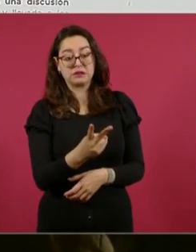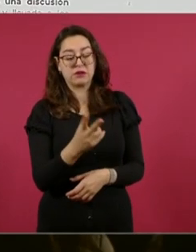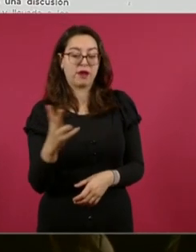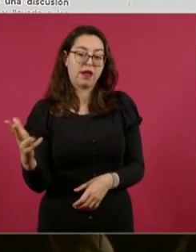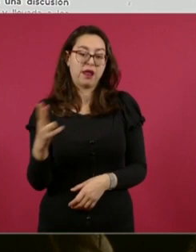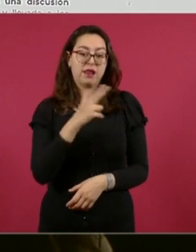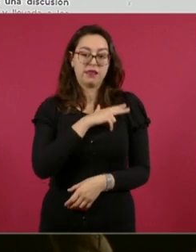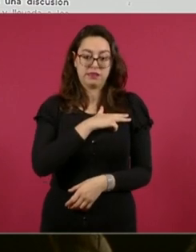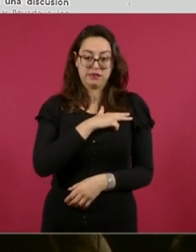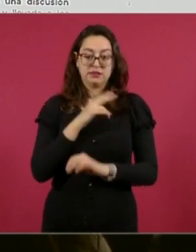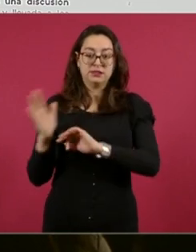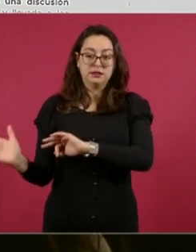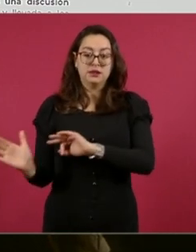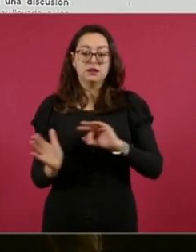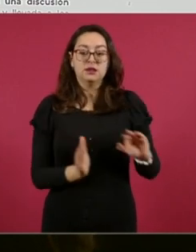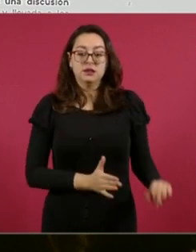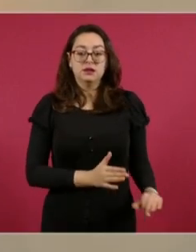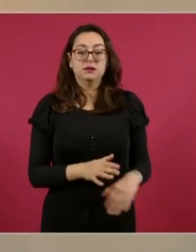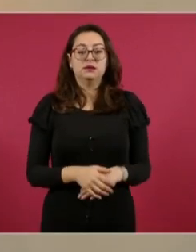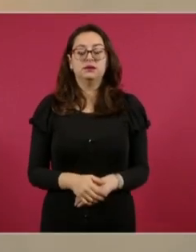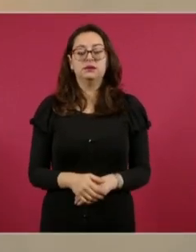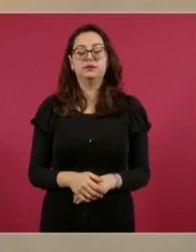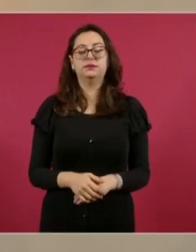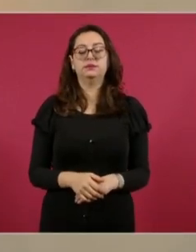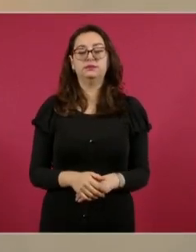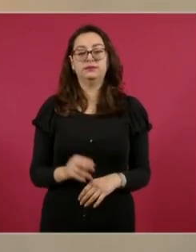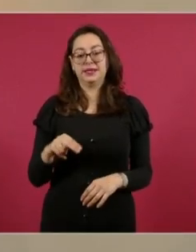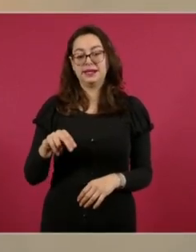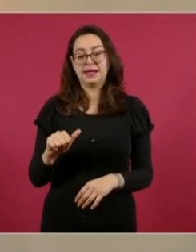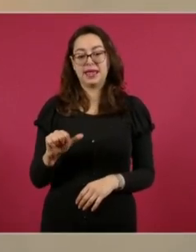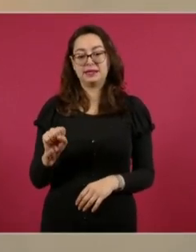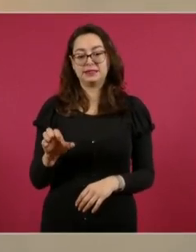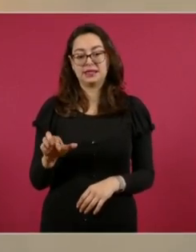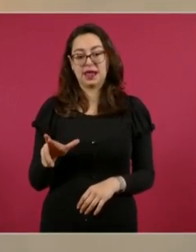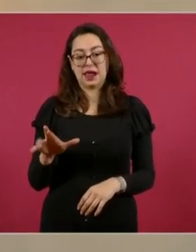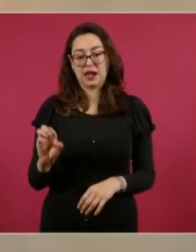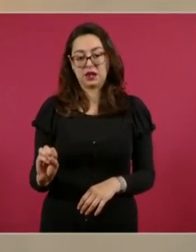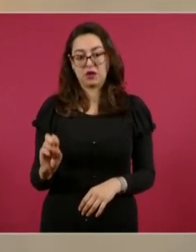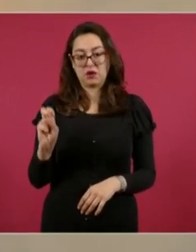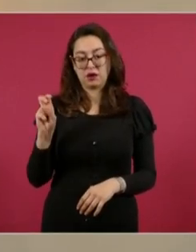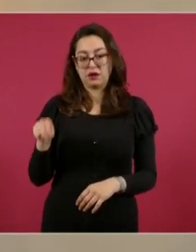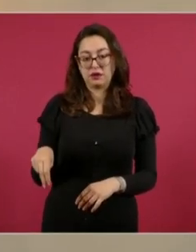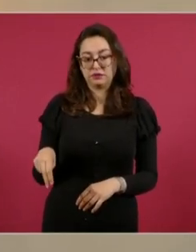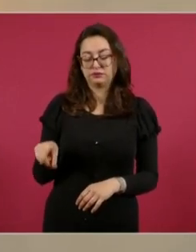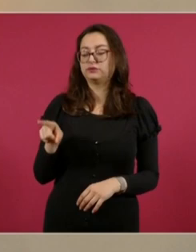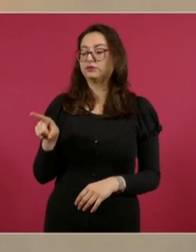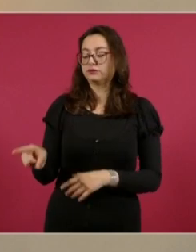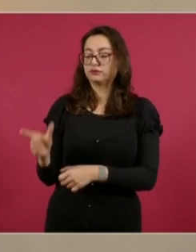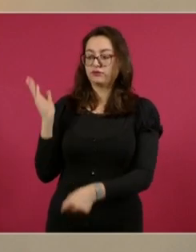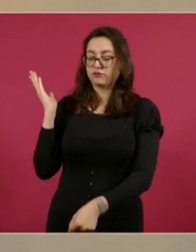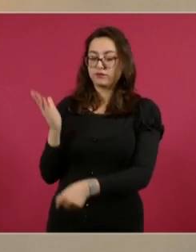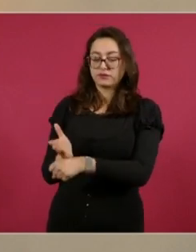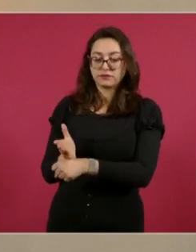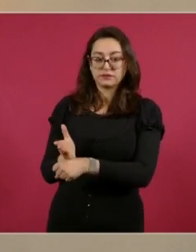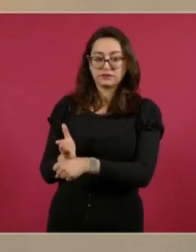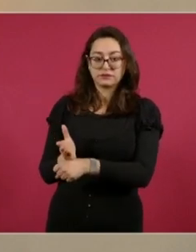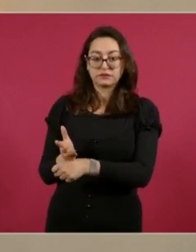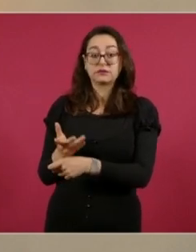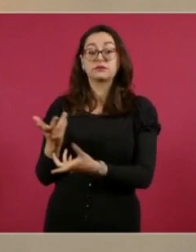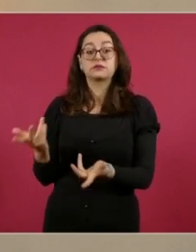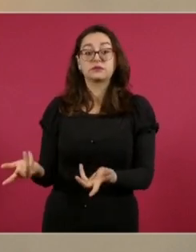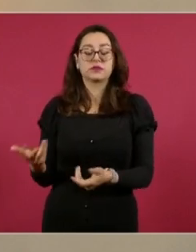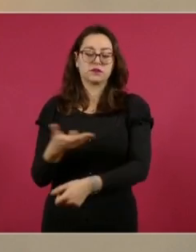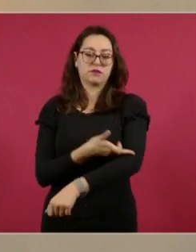sentencia de 19 años de prisión a Kleiber Nazario N., tras acreditar su responsabilidad en el delito de